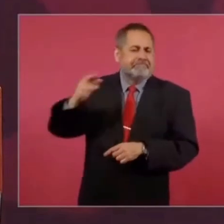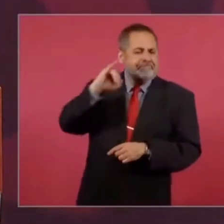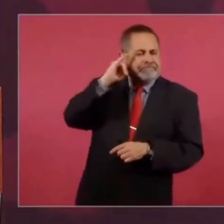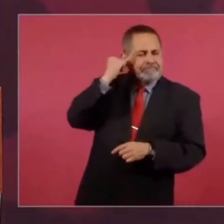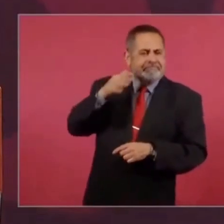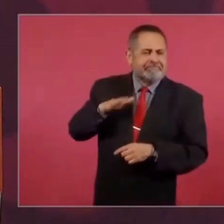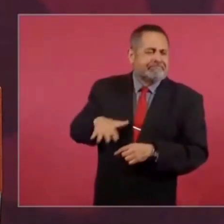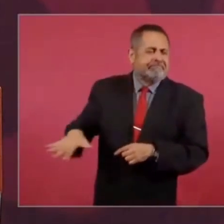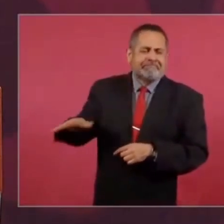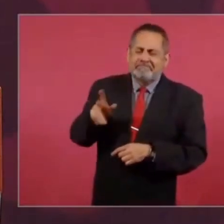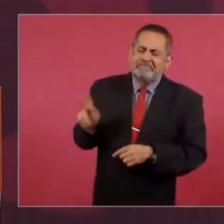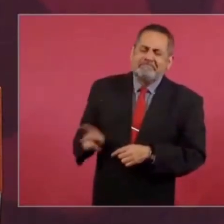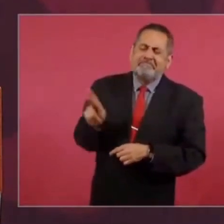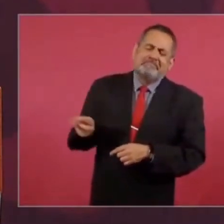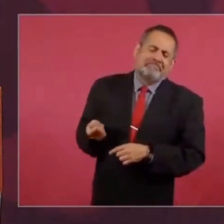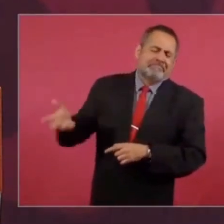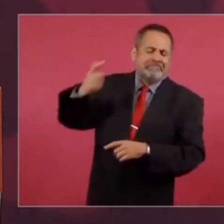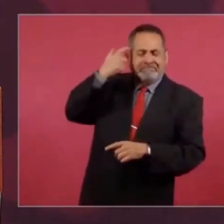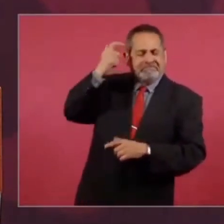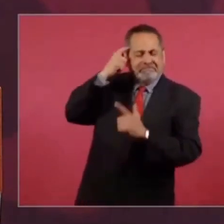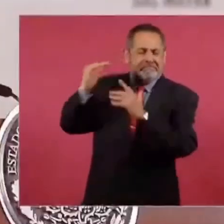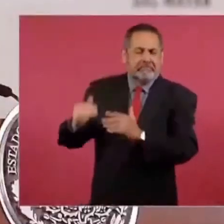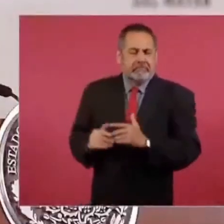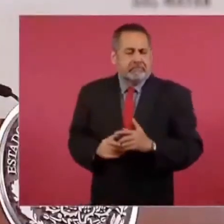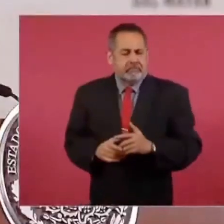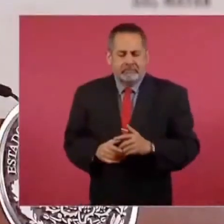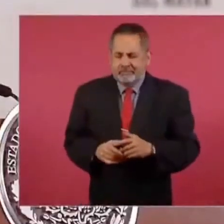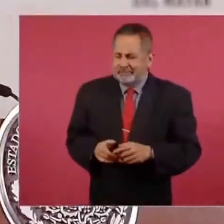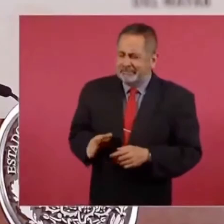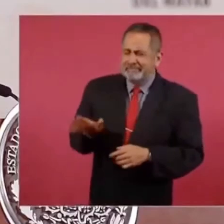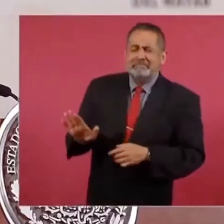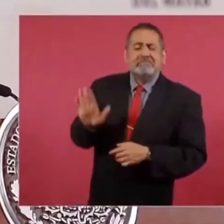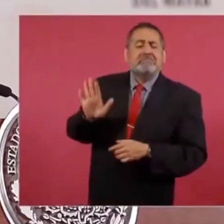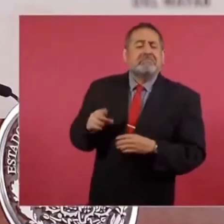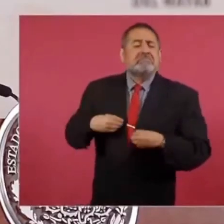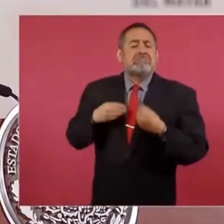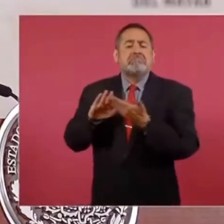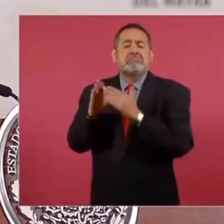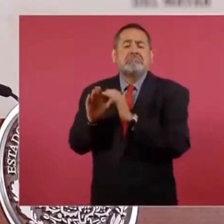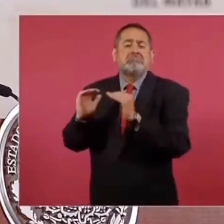provincianos, aldeanos.